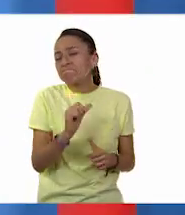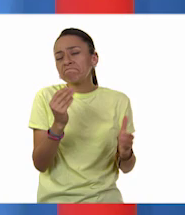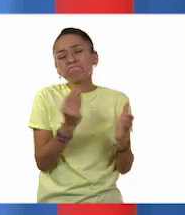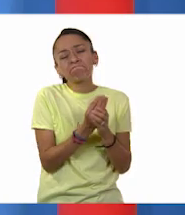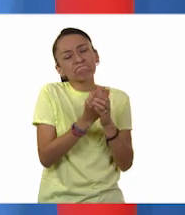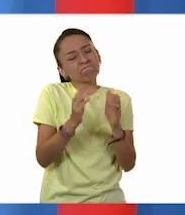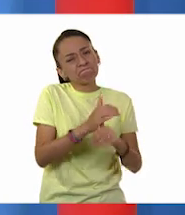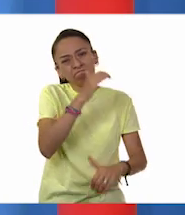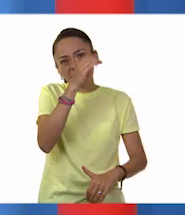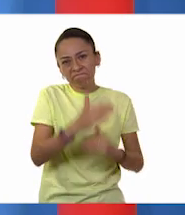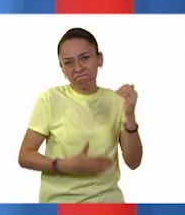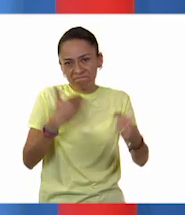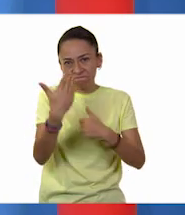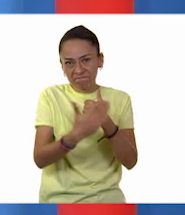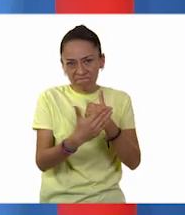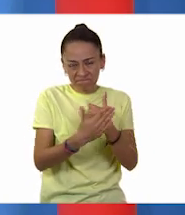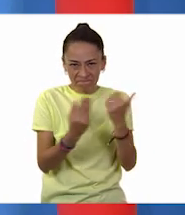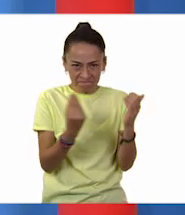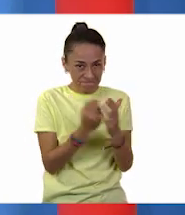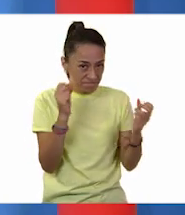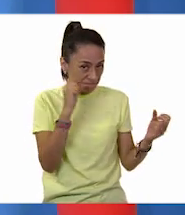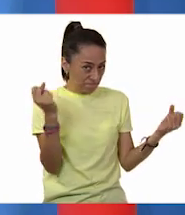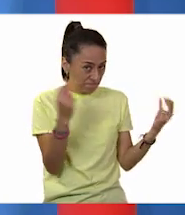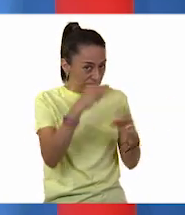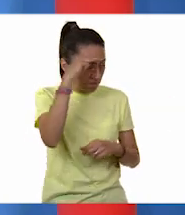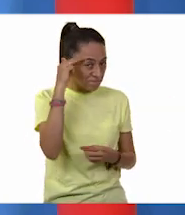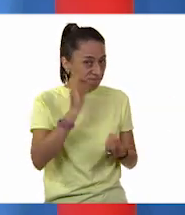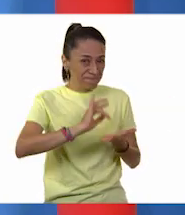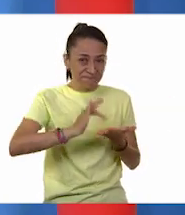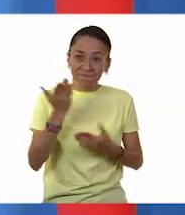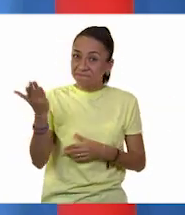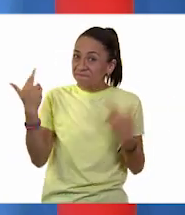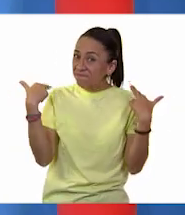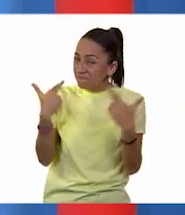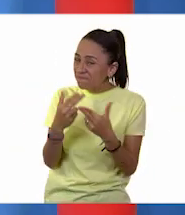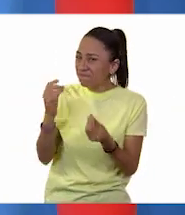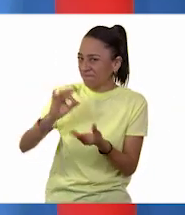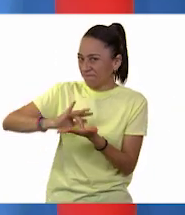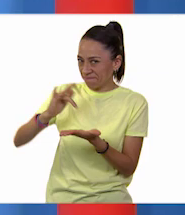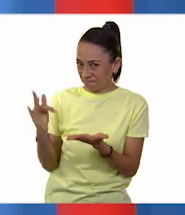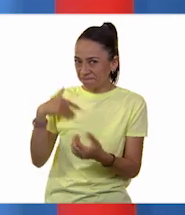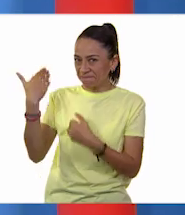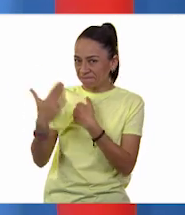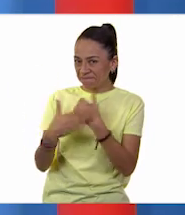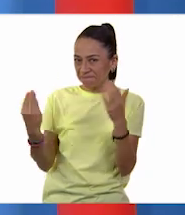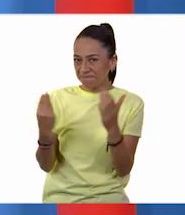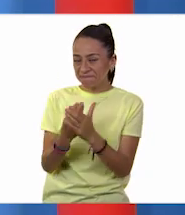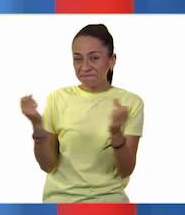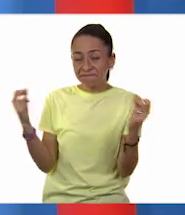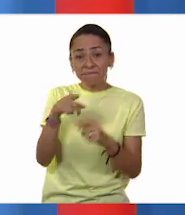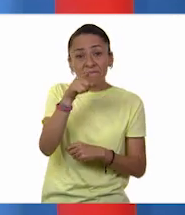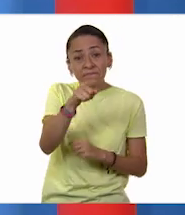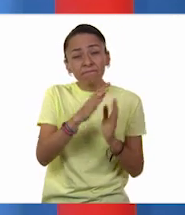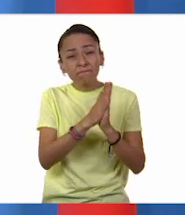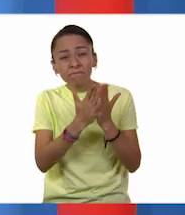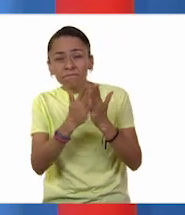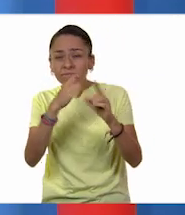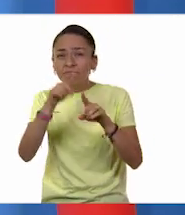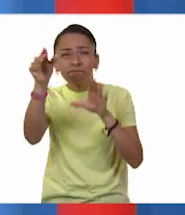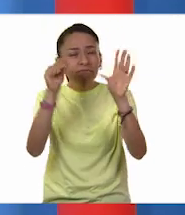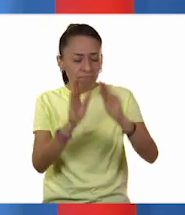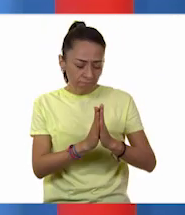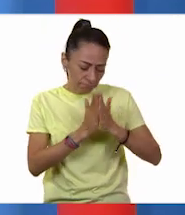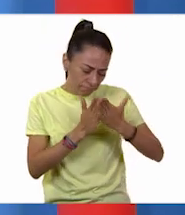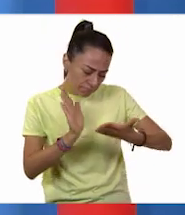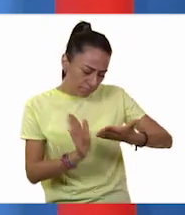gracias, maestra. Nos vemos aquí en la siguiente clase. Si te es posible, consulta otros libros y comenta el tema de hoy con